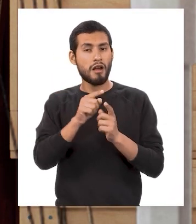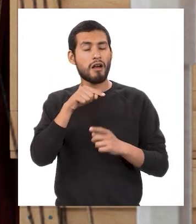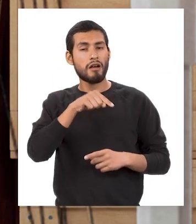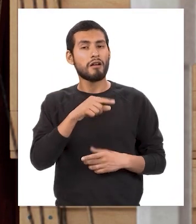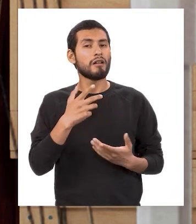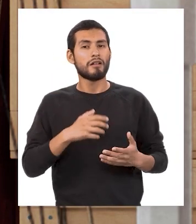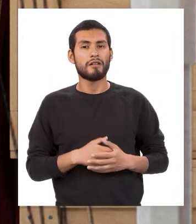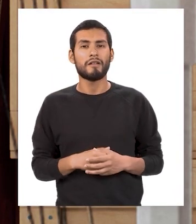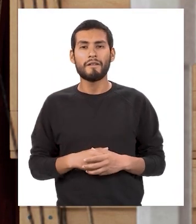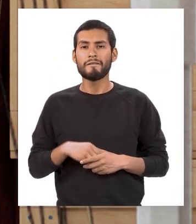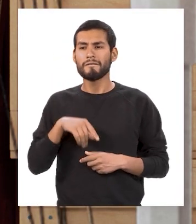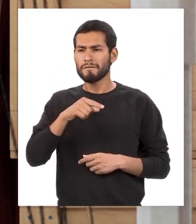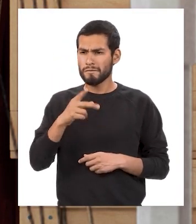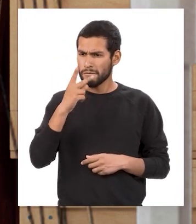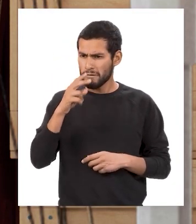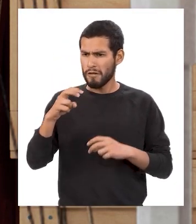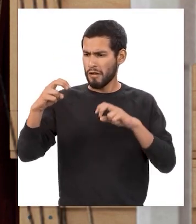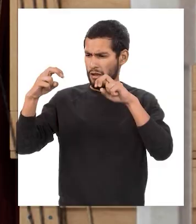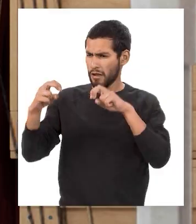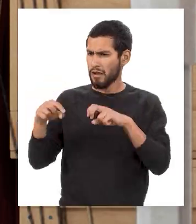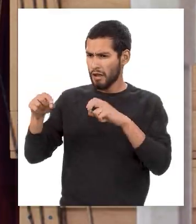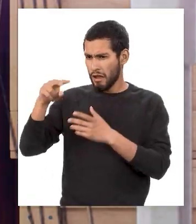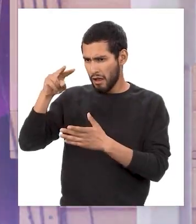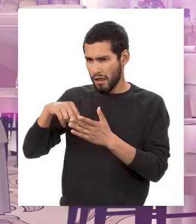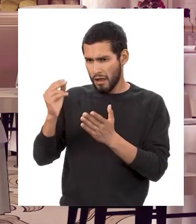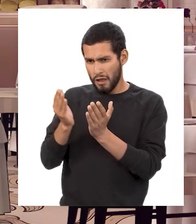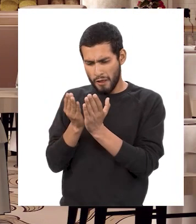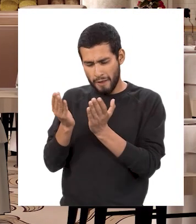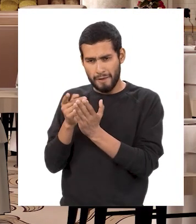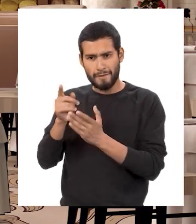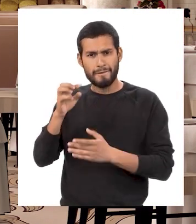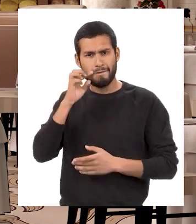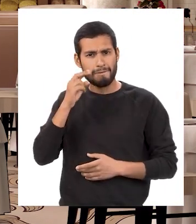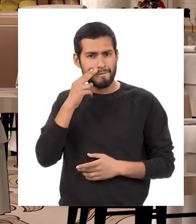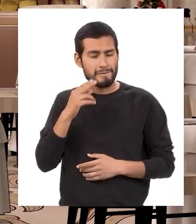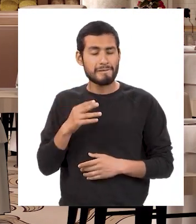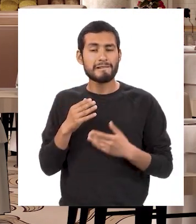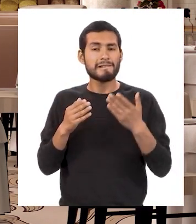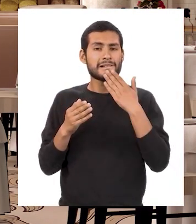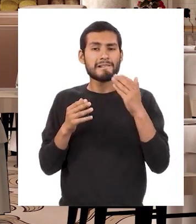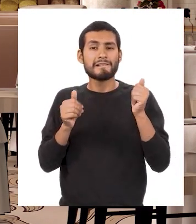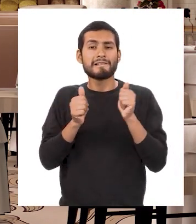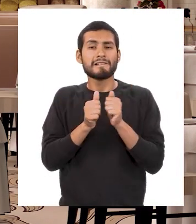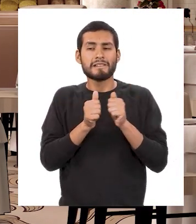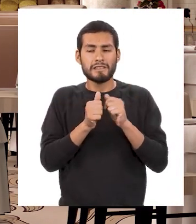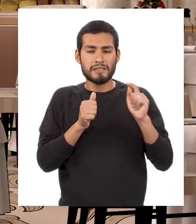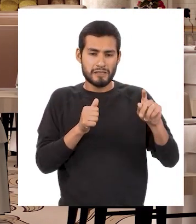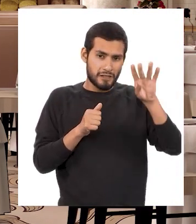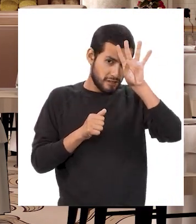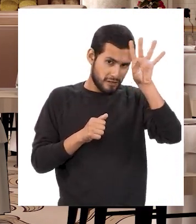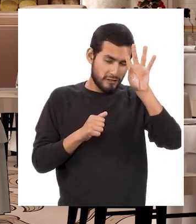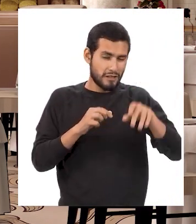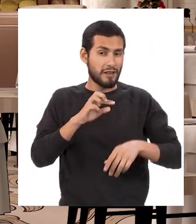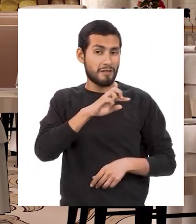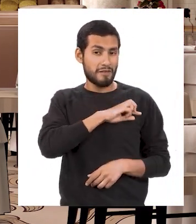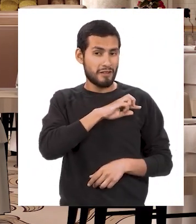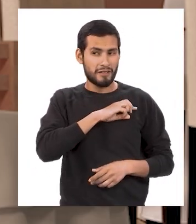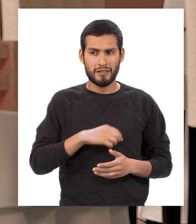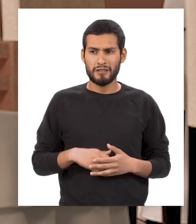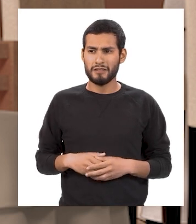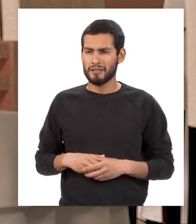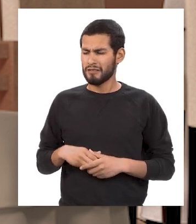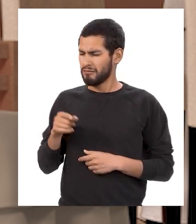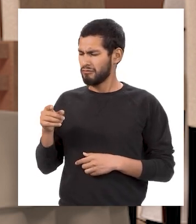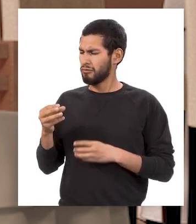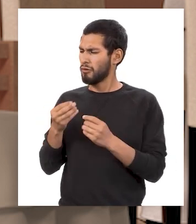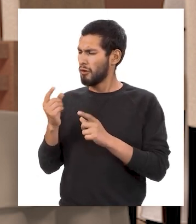Fogg sentado en una de las mesas del comedor, leyendo su itinerario. Al lado se encontraba su criado, Passepartout.